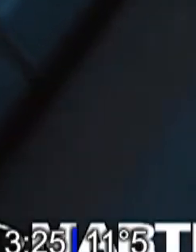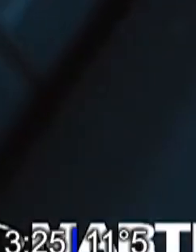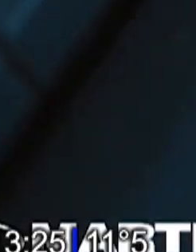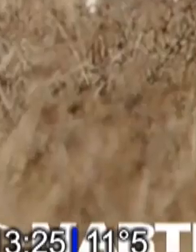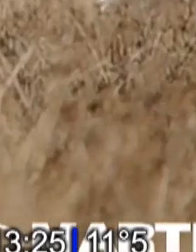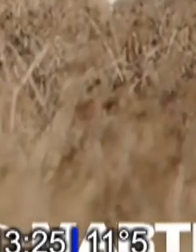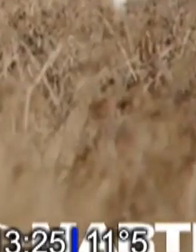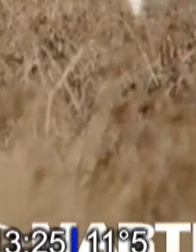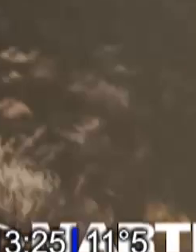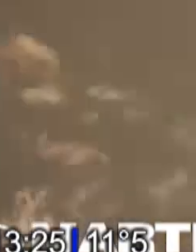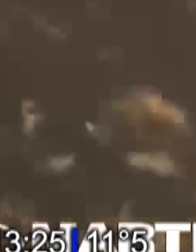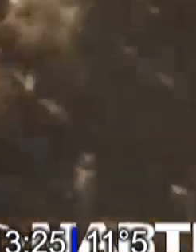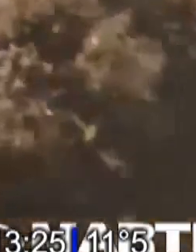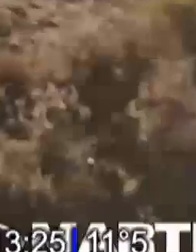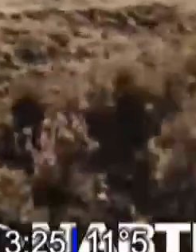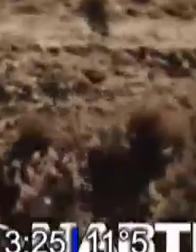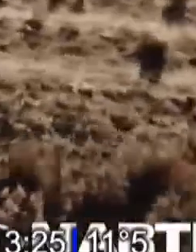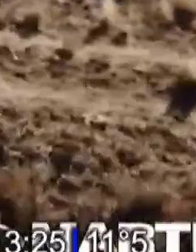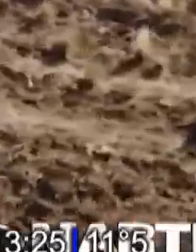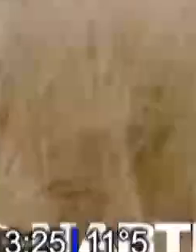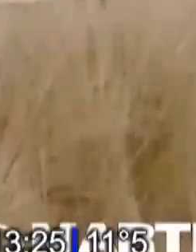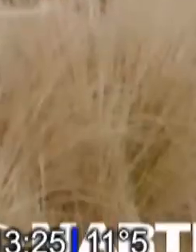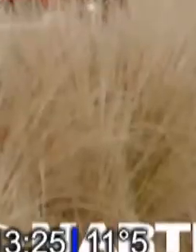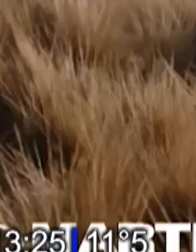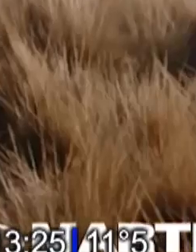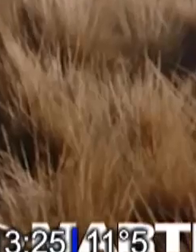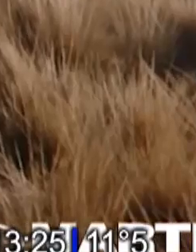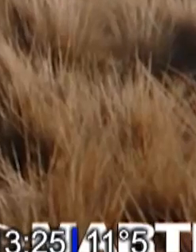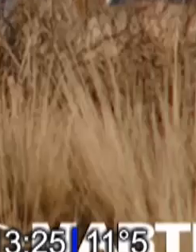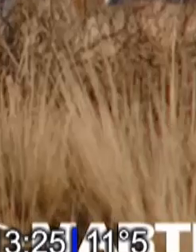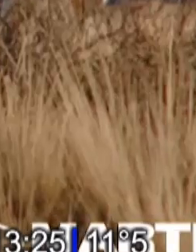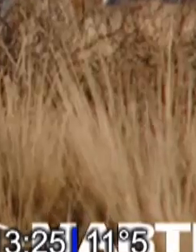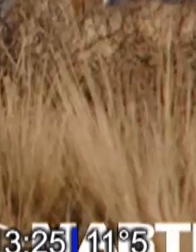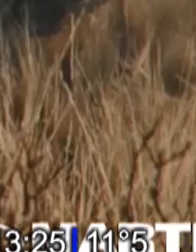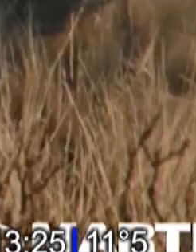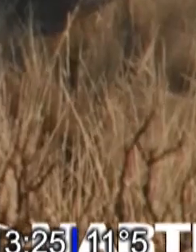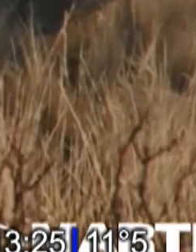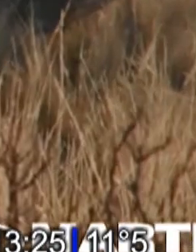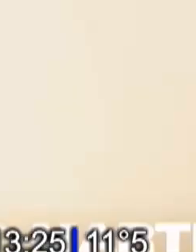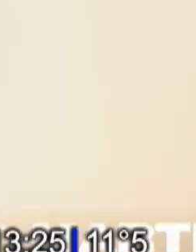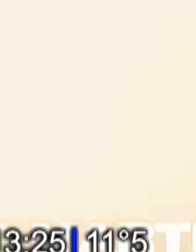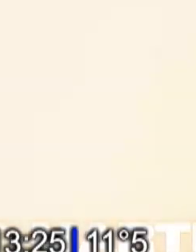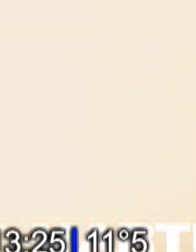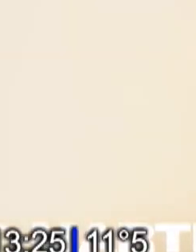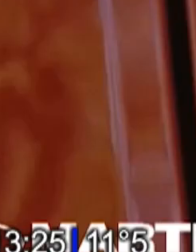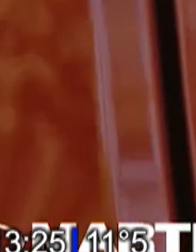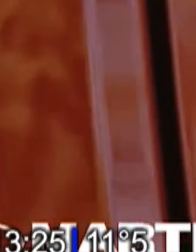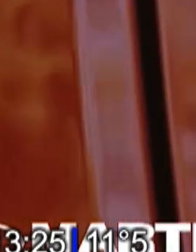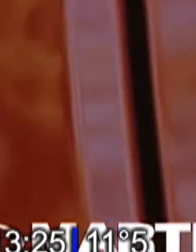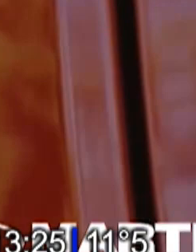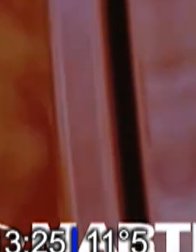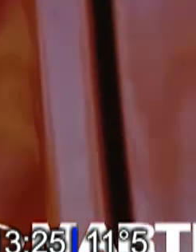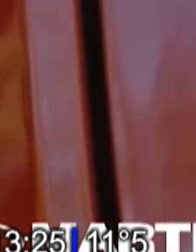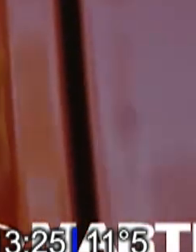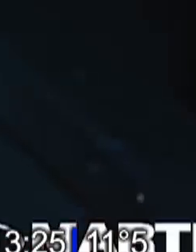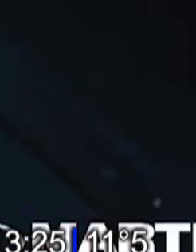Y además, un diseño extraordinario. La pickup líder de la raza fuerte está creando un nuevo estándar en la categoría.